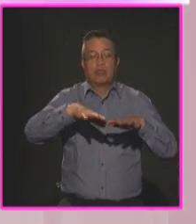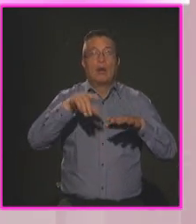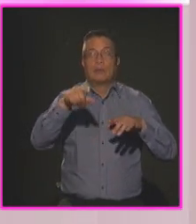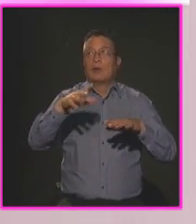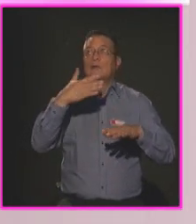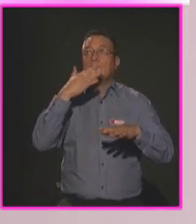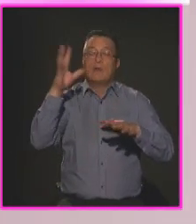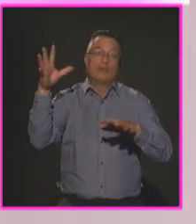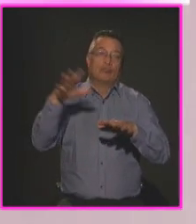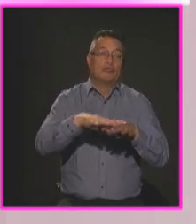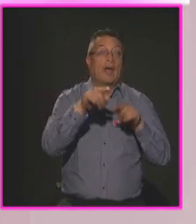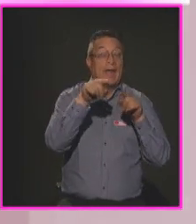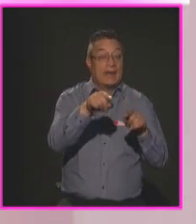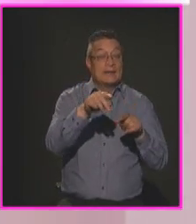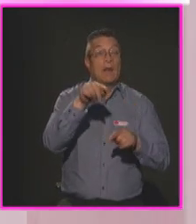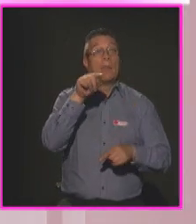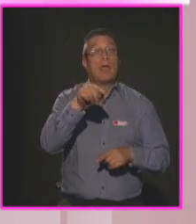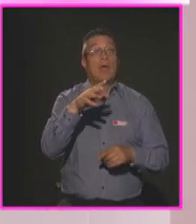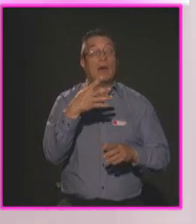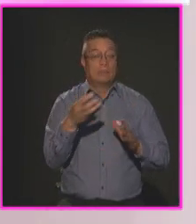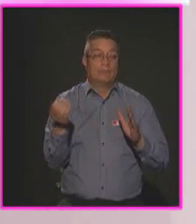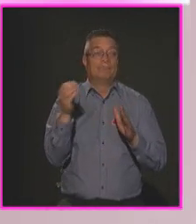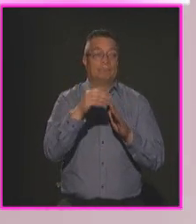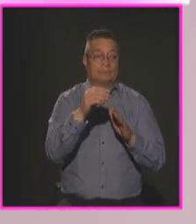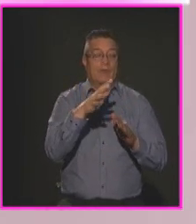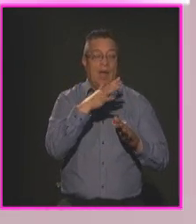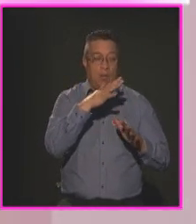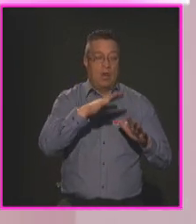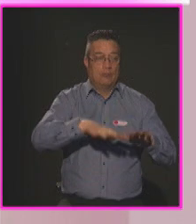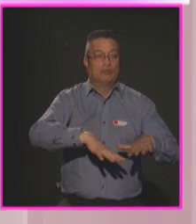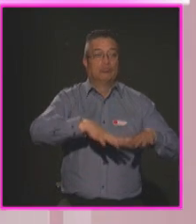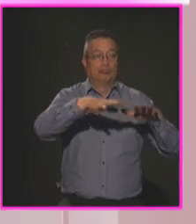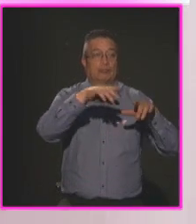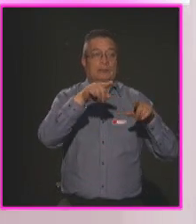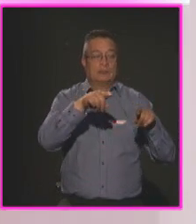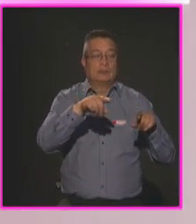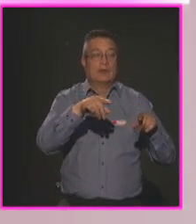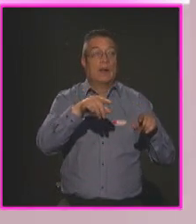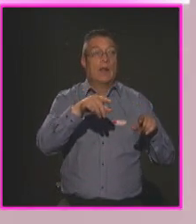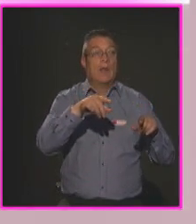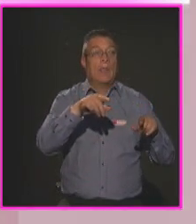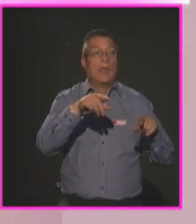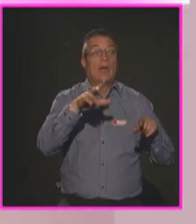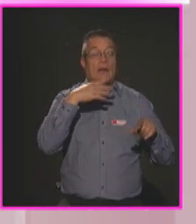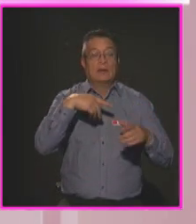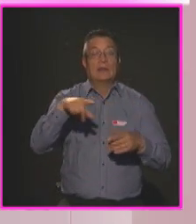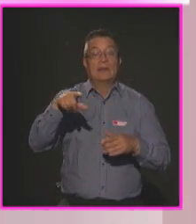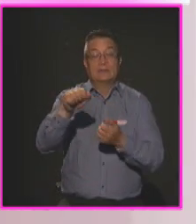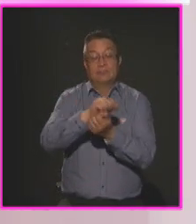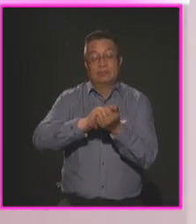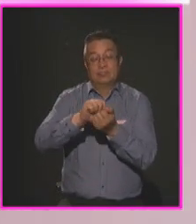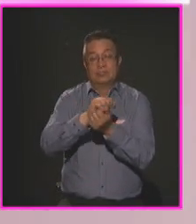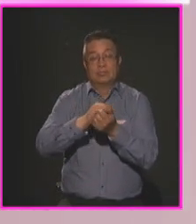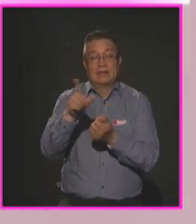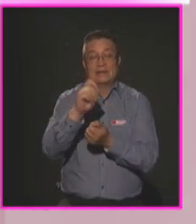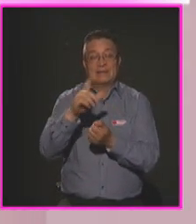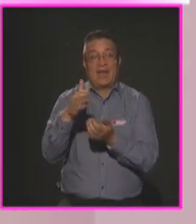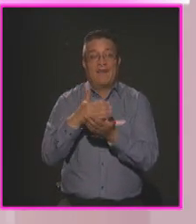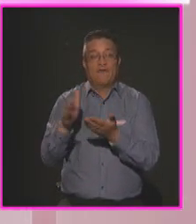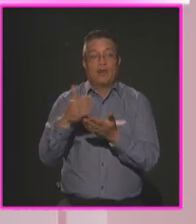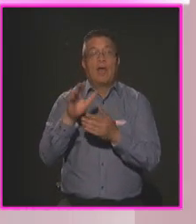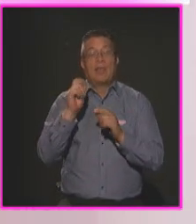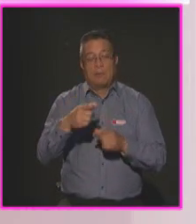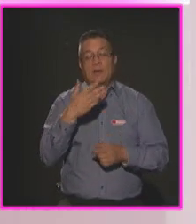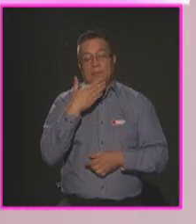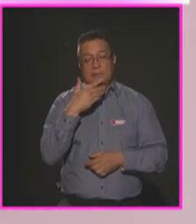así. Recarga de acuíferos es lo más indicado, y también desalación, pero tiene que ser desalación sustentable.